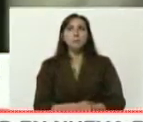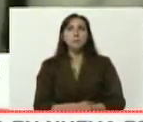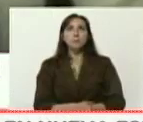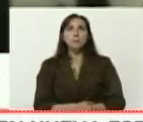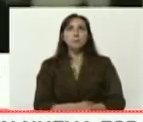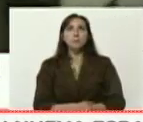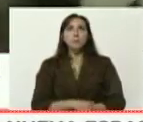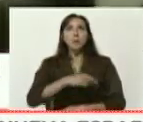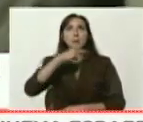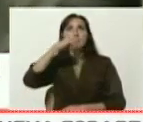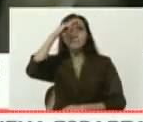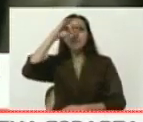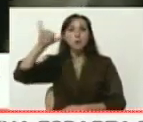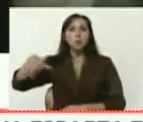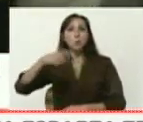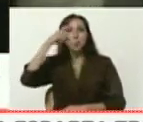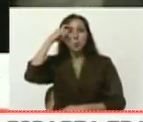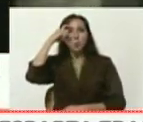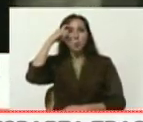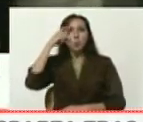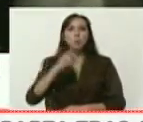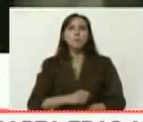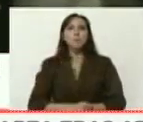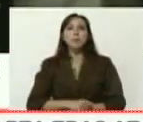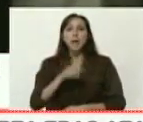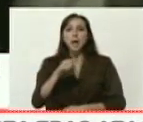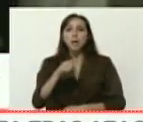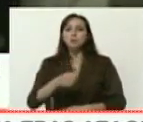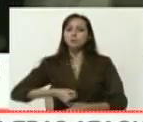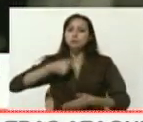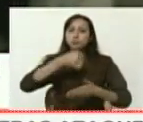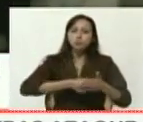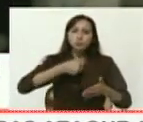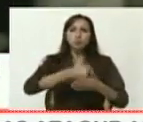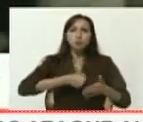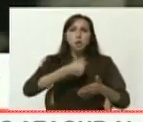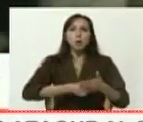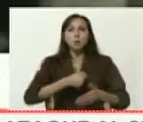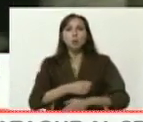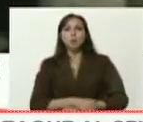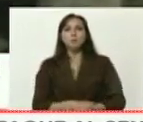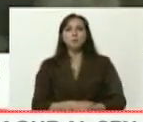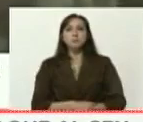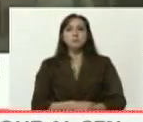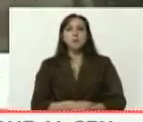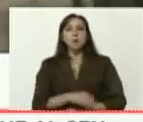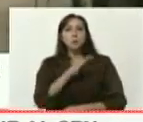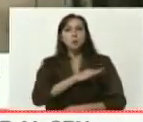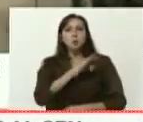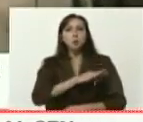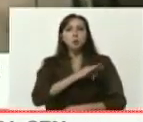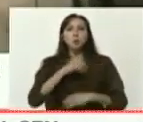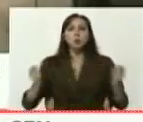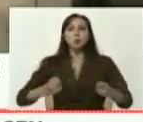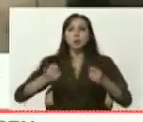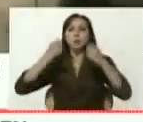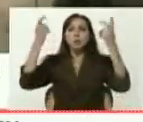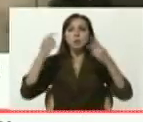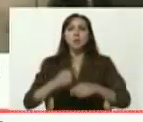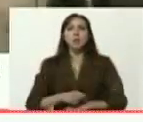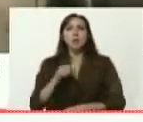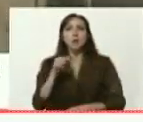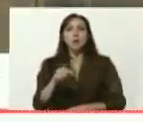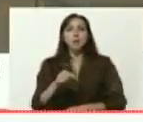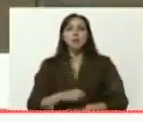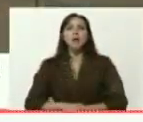Jorge Rodríguez ha sido considerado un luchador e impulsor de reivindicaciones sociales. Nacido en Carora, Estado